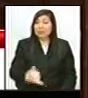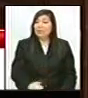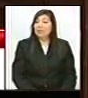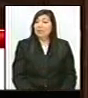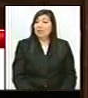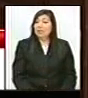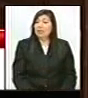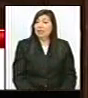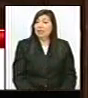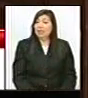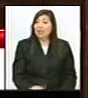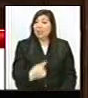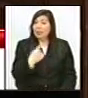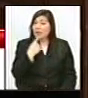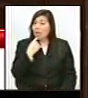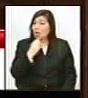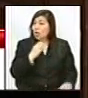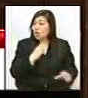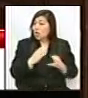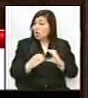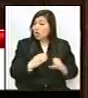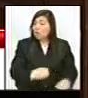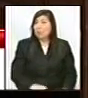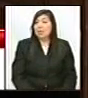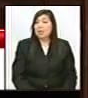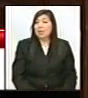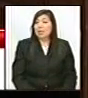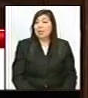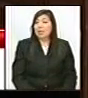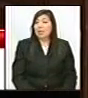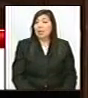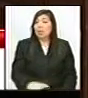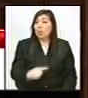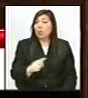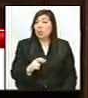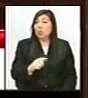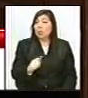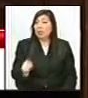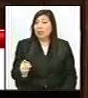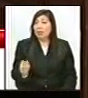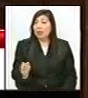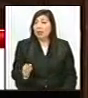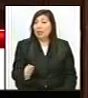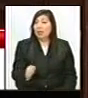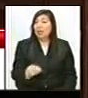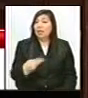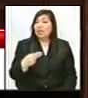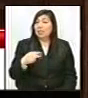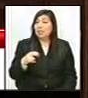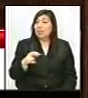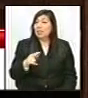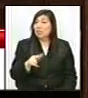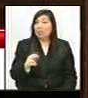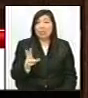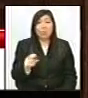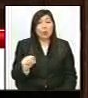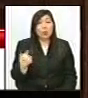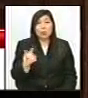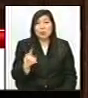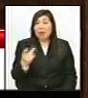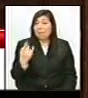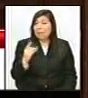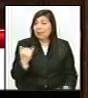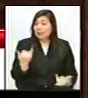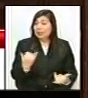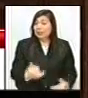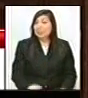este audio que hace referencia a la conversación entre el señor Julio Gutiérrez y el doctor Inostroza Pariachi, no se utiliza para sustentar